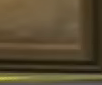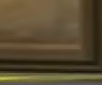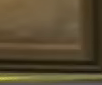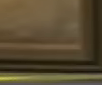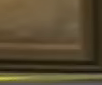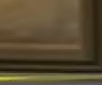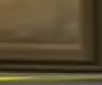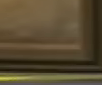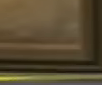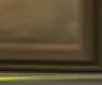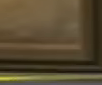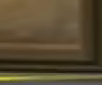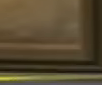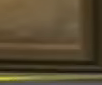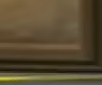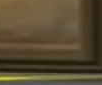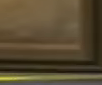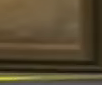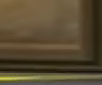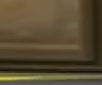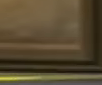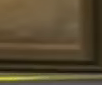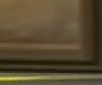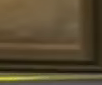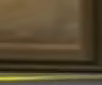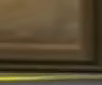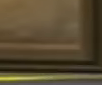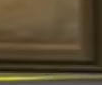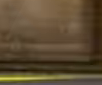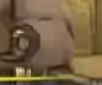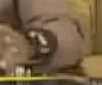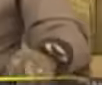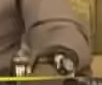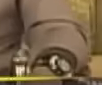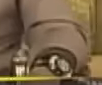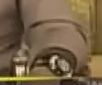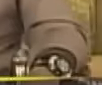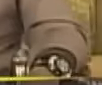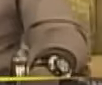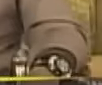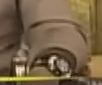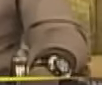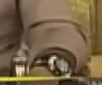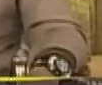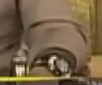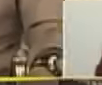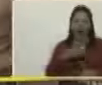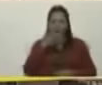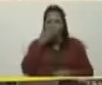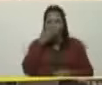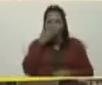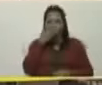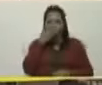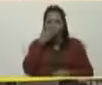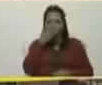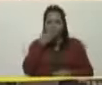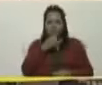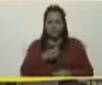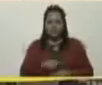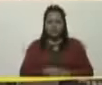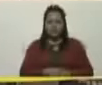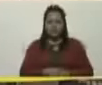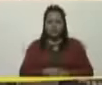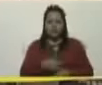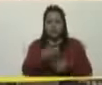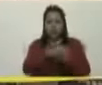llegar unos papelones. ¿Y un queso? ¿Tú no produces queso? Claro, claro. ¿Un quesito así con papelón? Claro, que como decimos los llaneros,